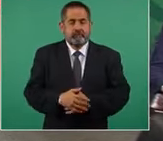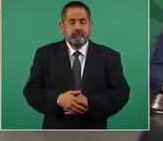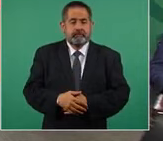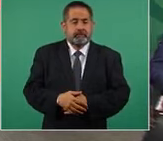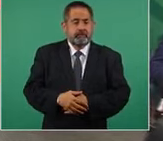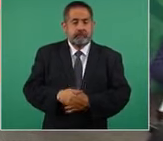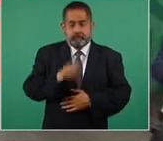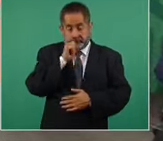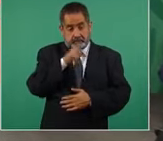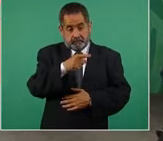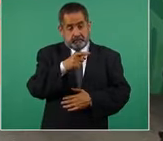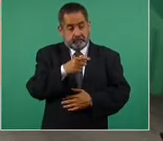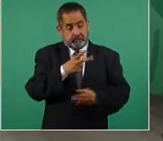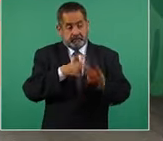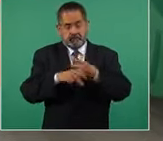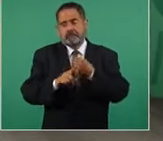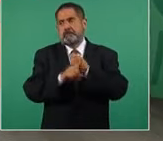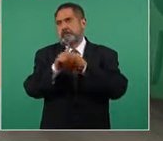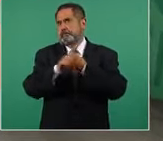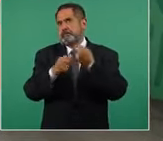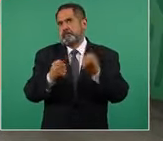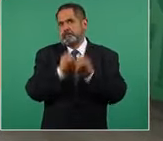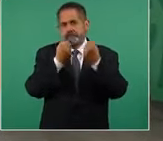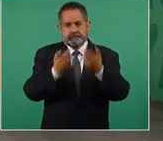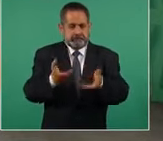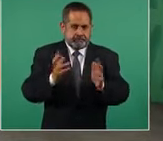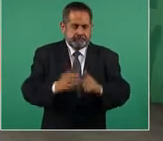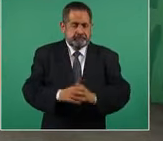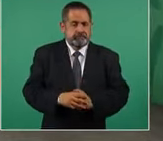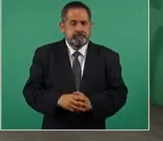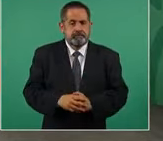que llevó a este conflicto.